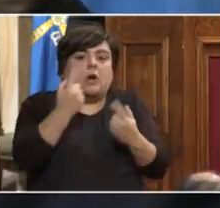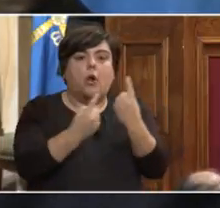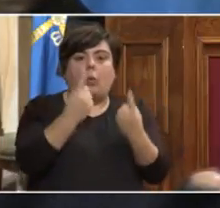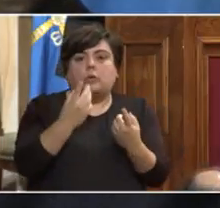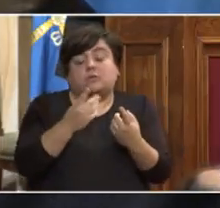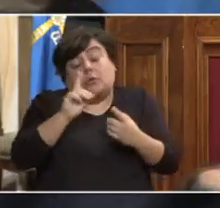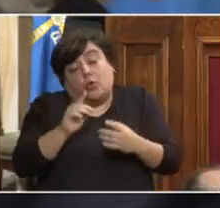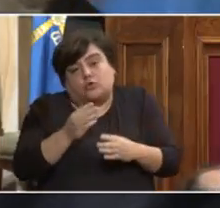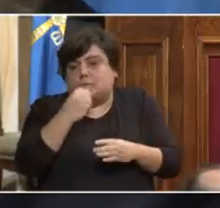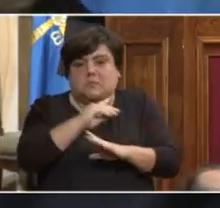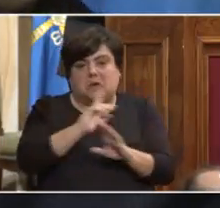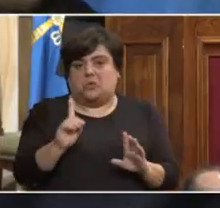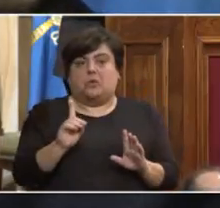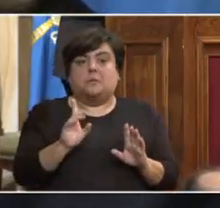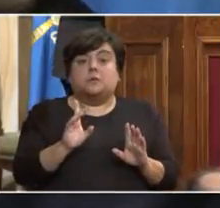acólitos anónimos.